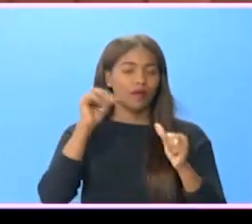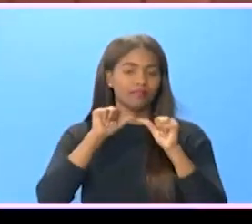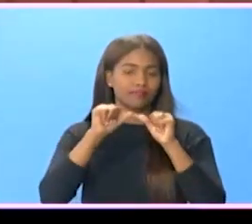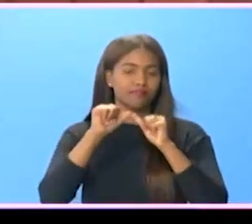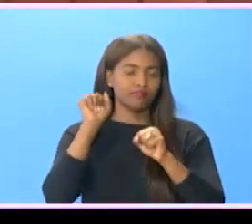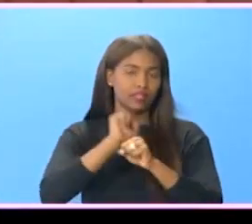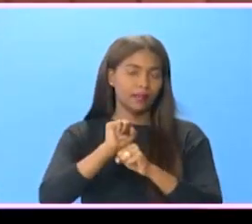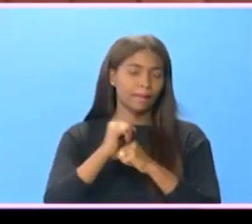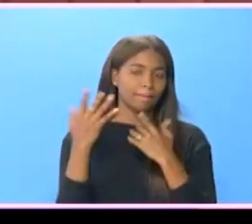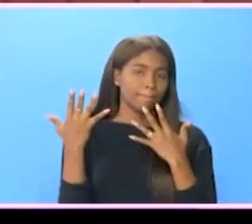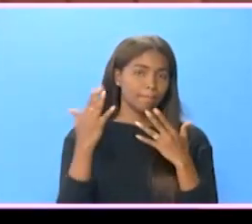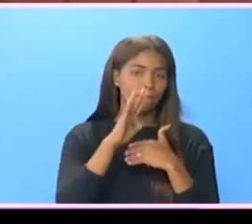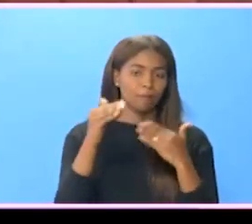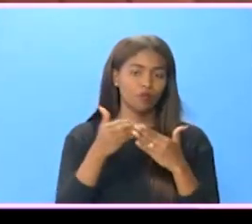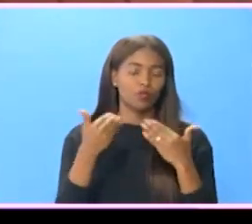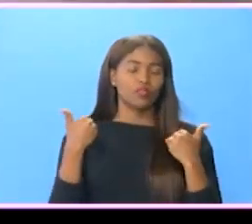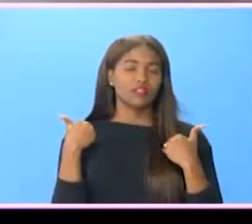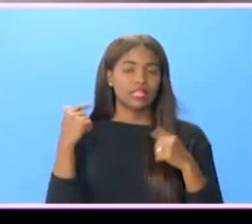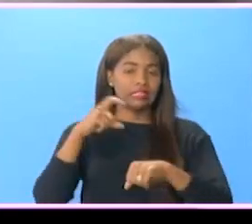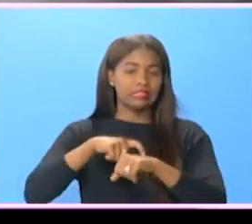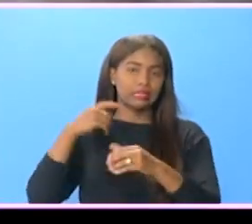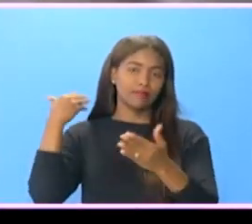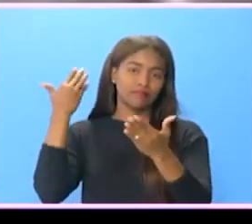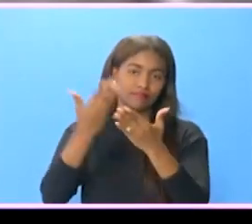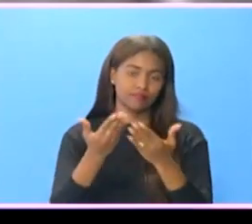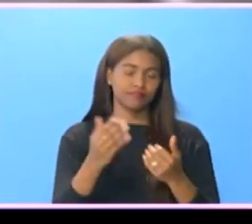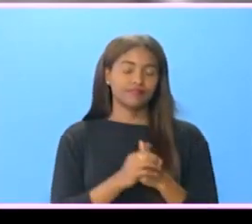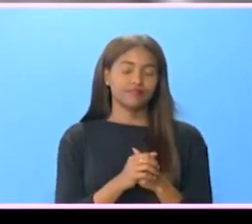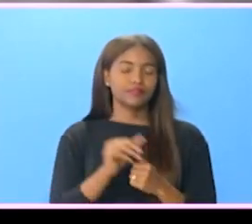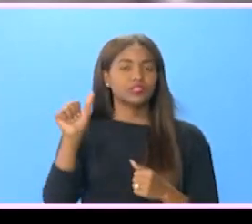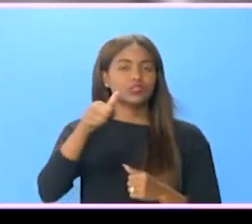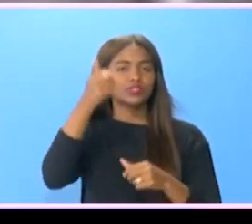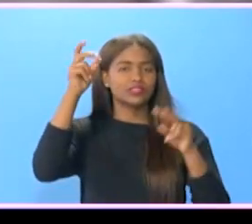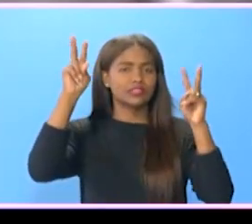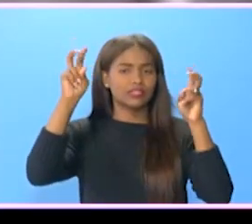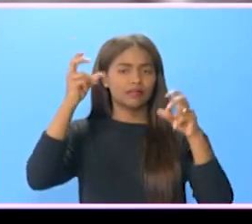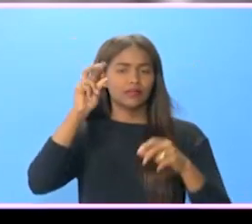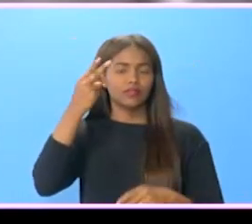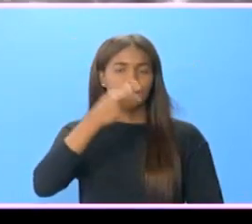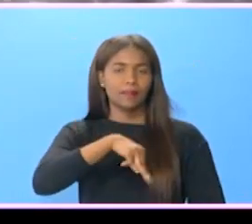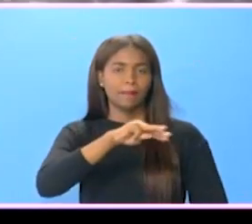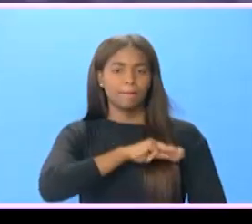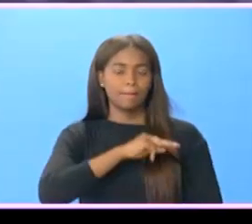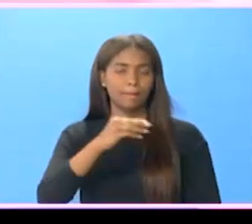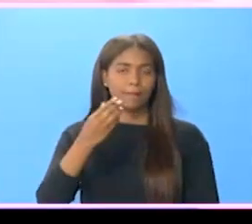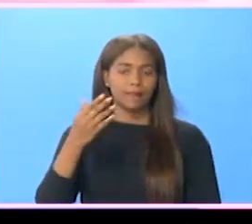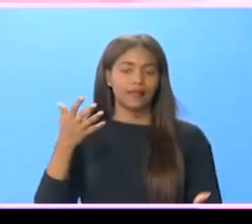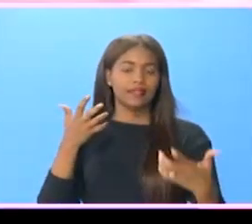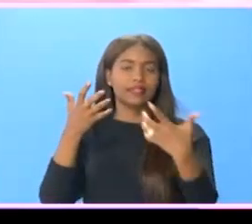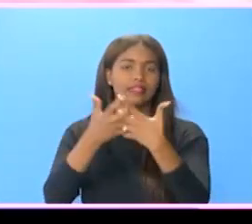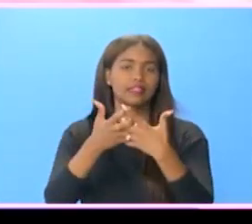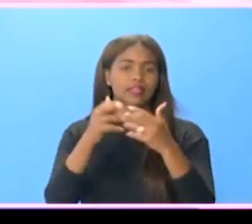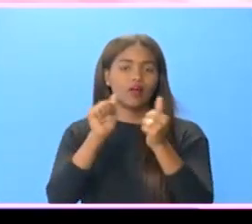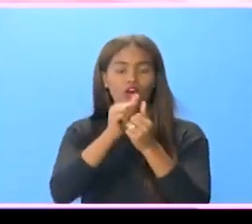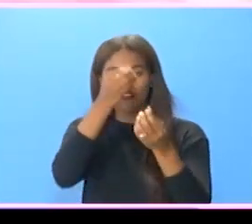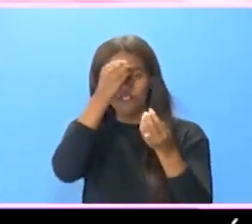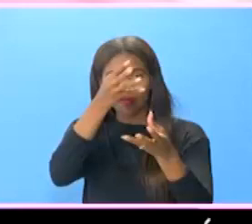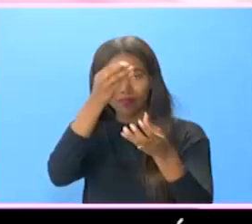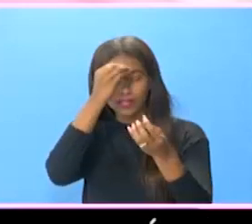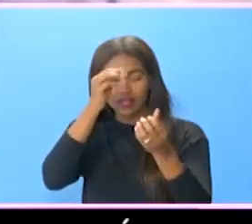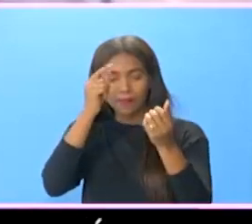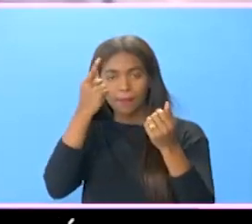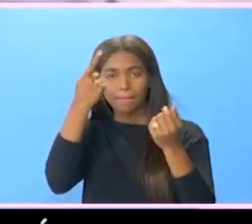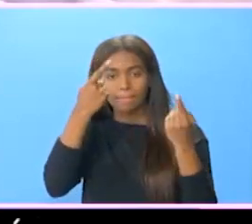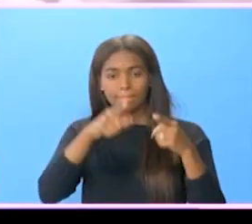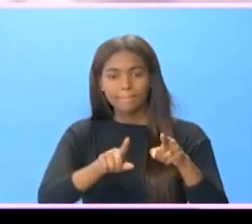trabajando, esperando en que todo llegue a tiempo. Otro tema abordado por el viceministro de Salud Colectiva giró en torno al reporte del primer caso